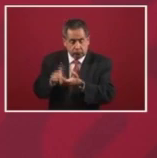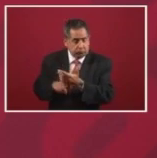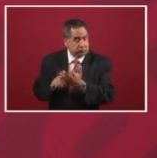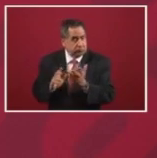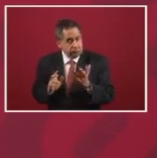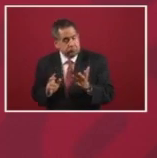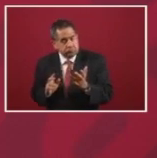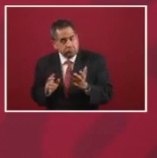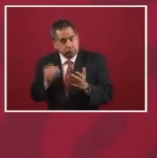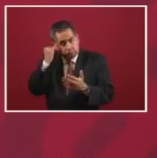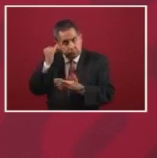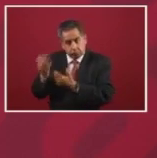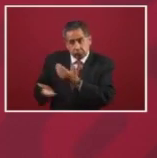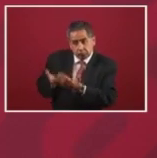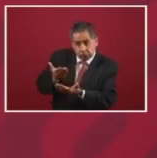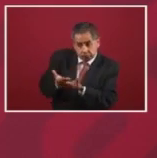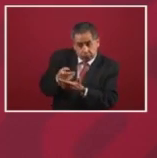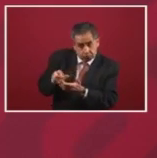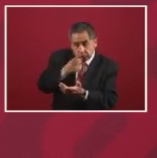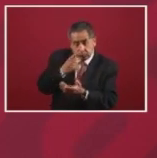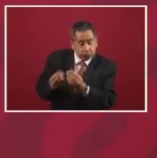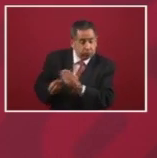que se está planteando,